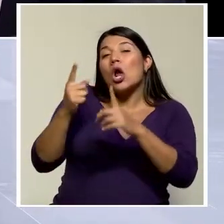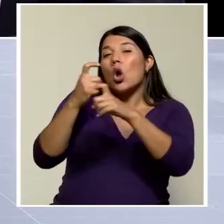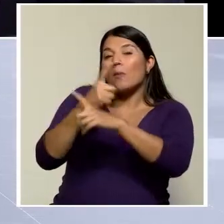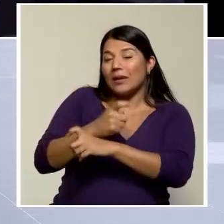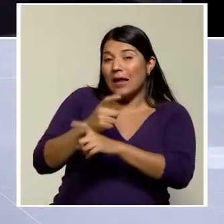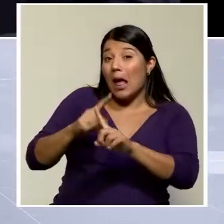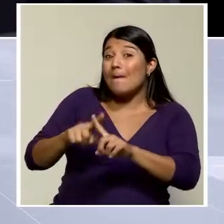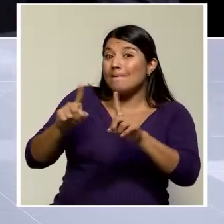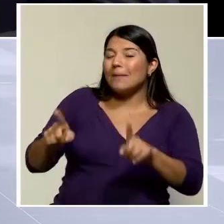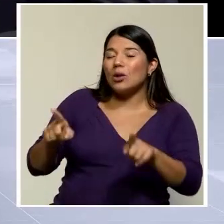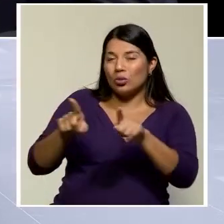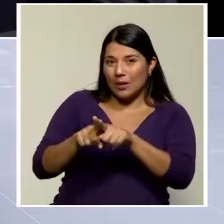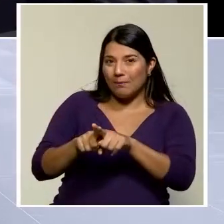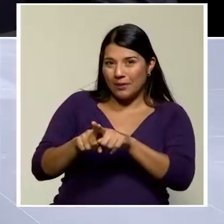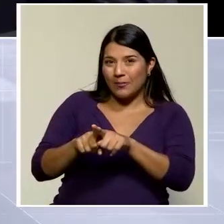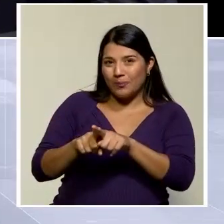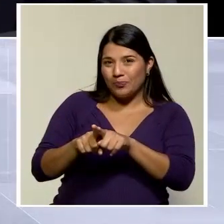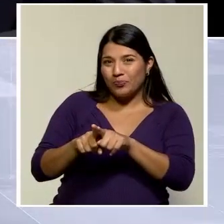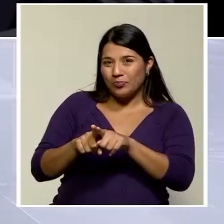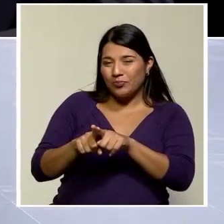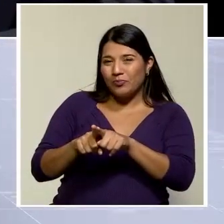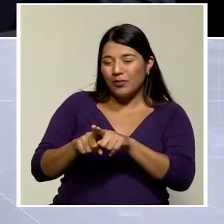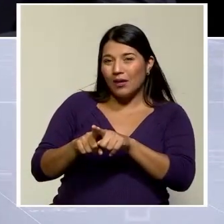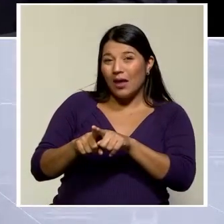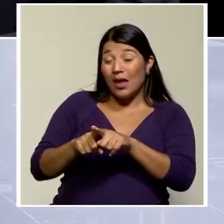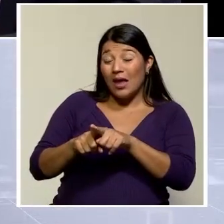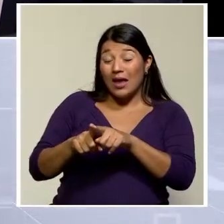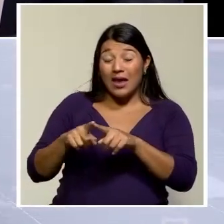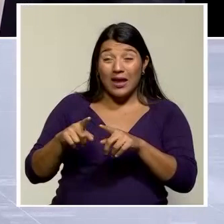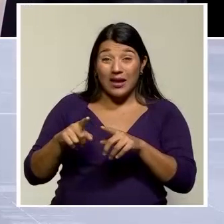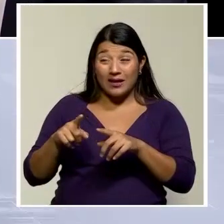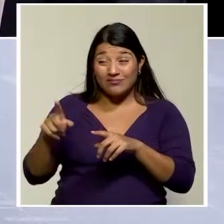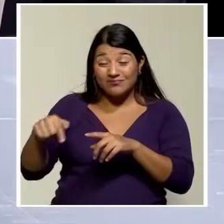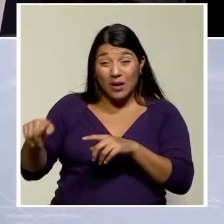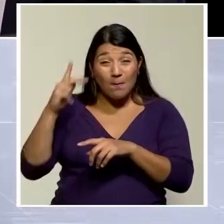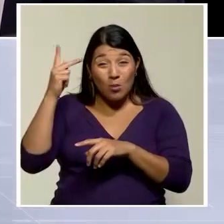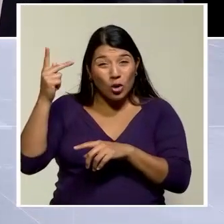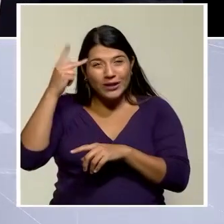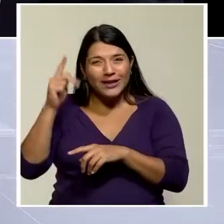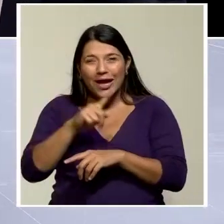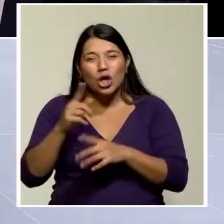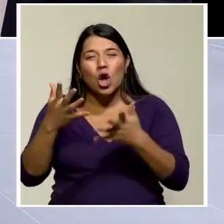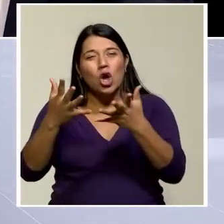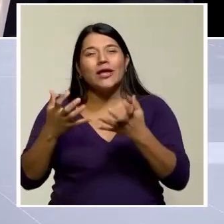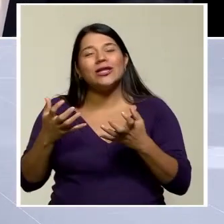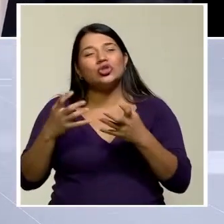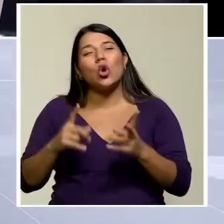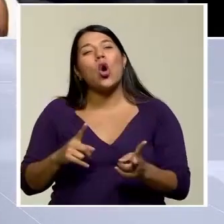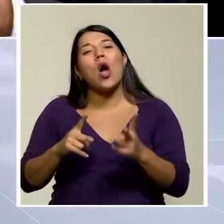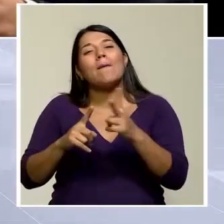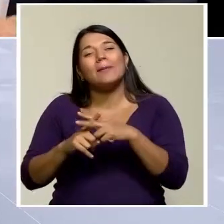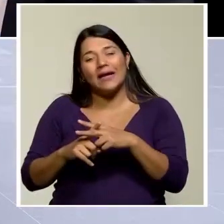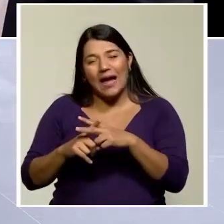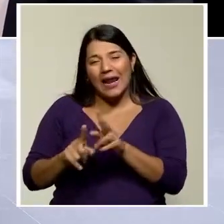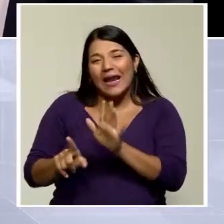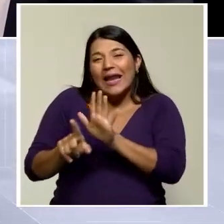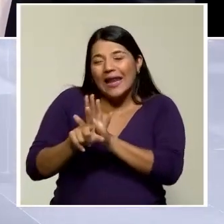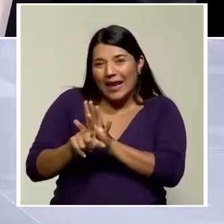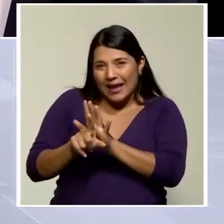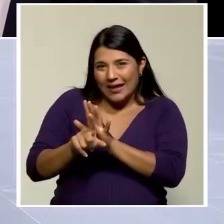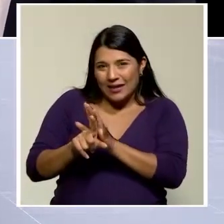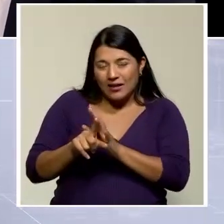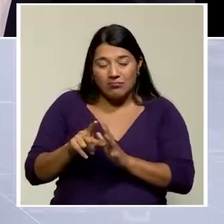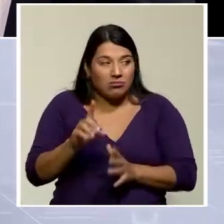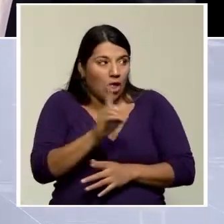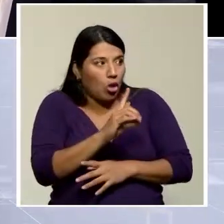política dominante se negó a aplicar políticas redistributivas más profundas como las que aplicaron. ¿De dónde hubiera